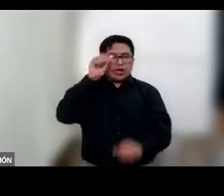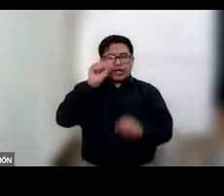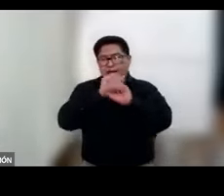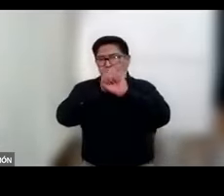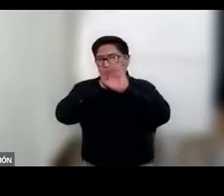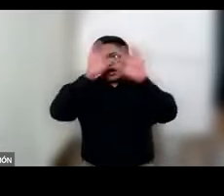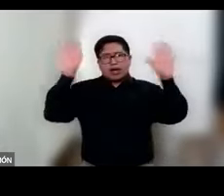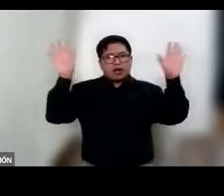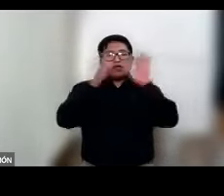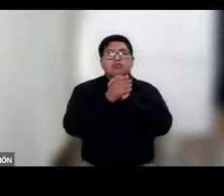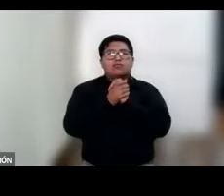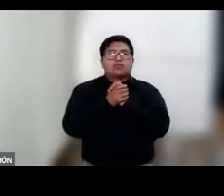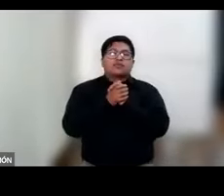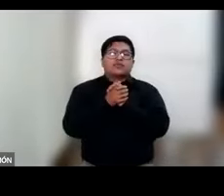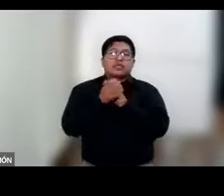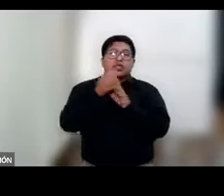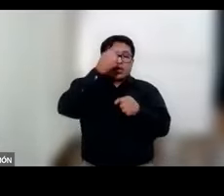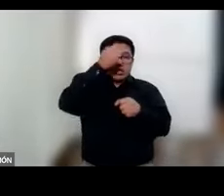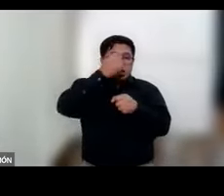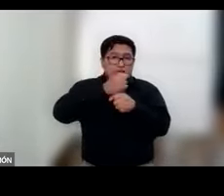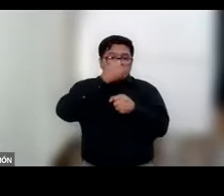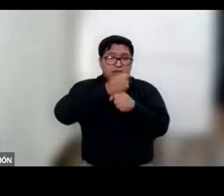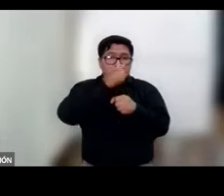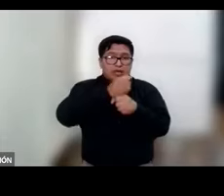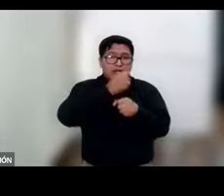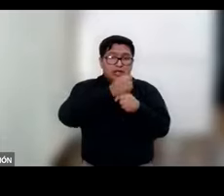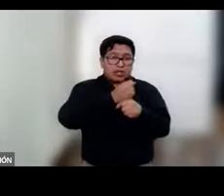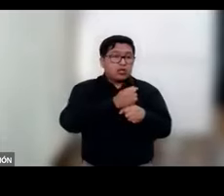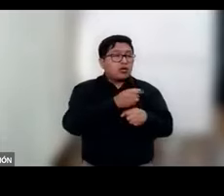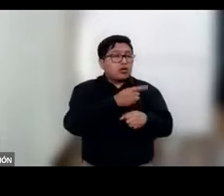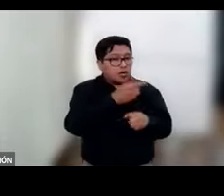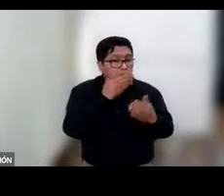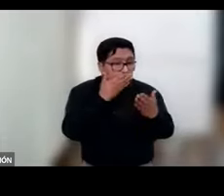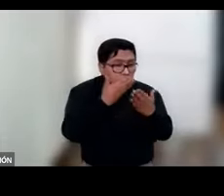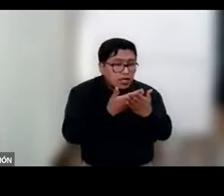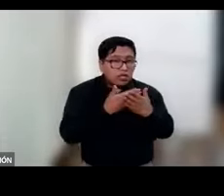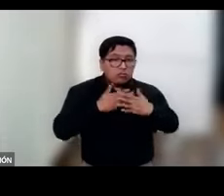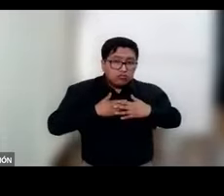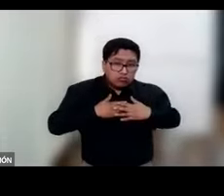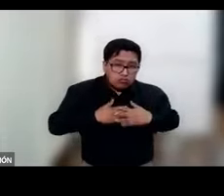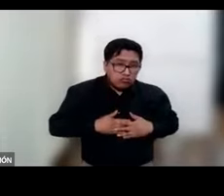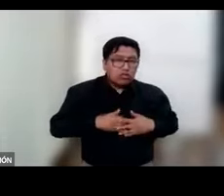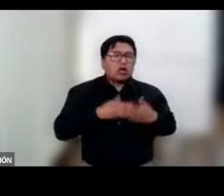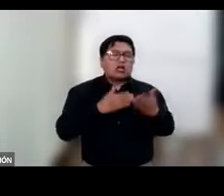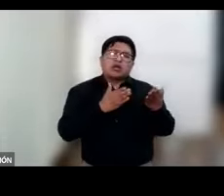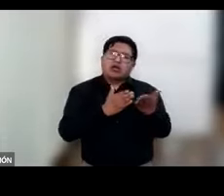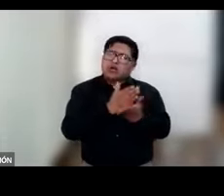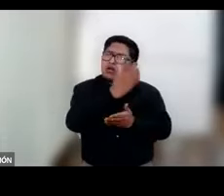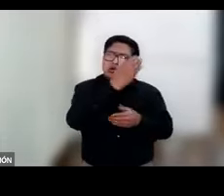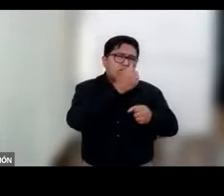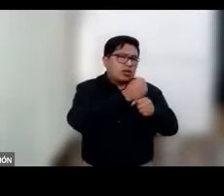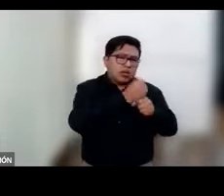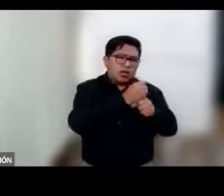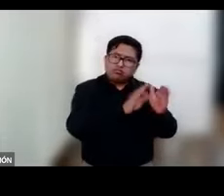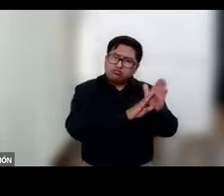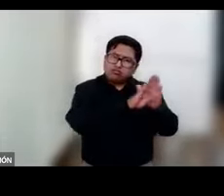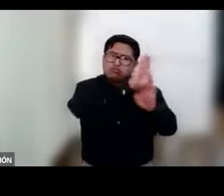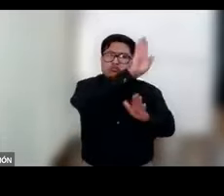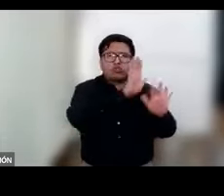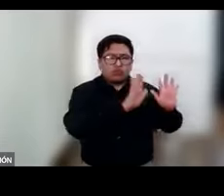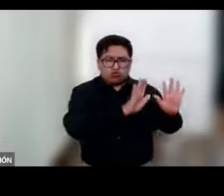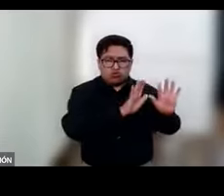lógica de que el trabajo en sí es digno tenemos derecho al trabajo tenemos derecho a crecer etcétera pero